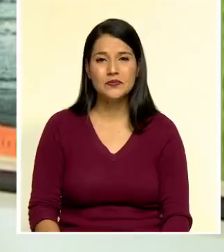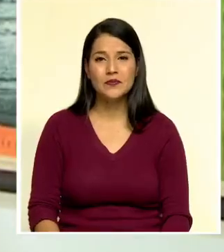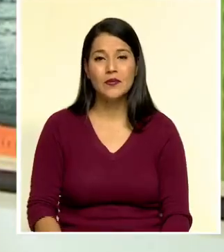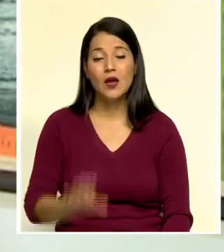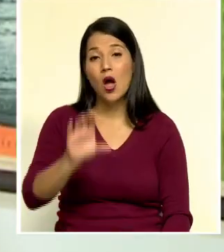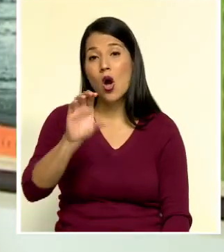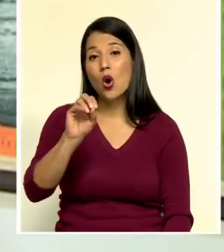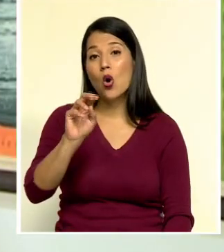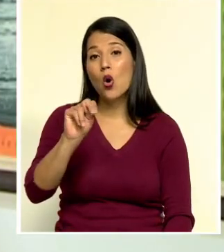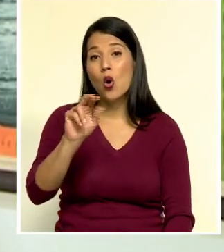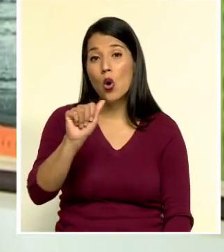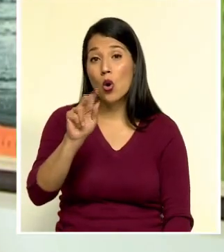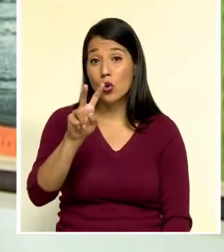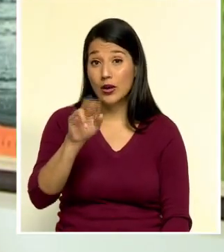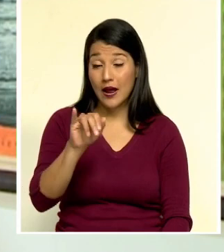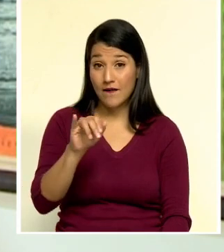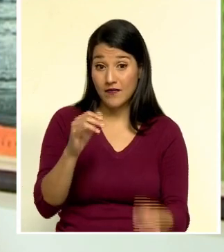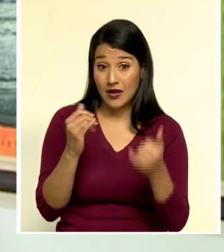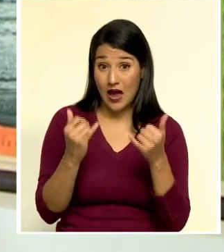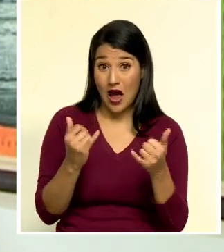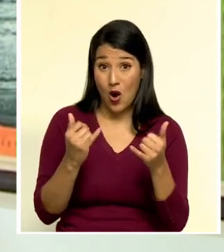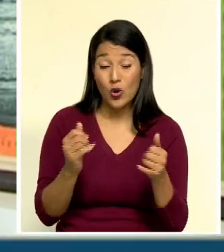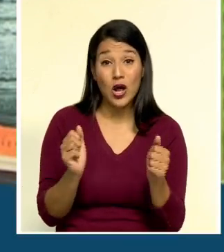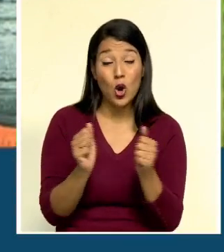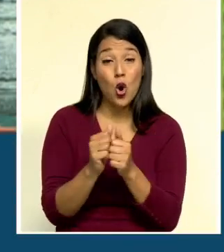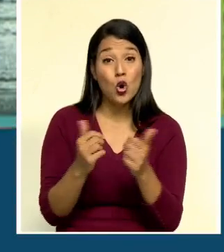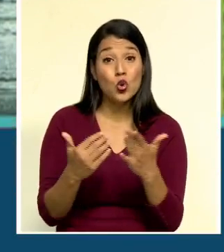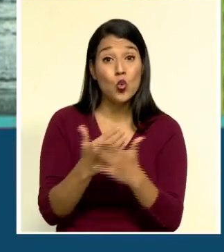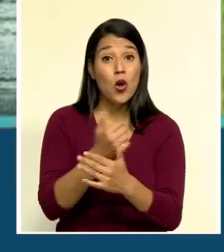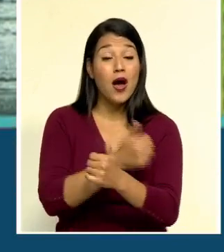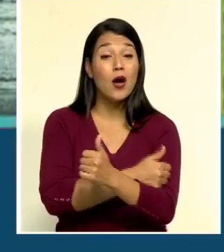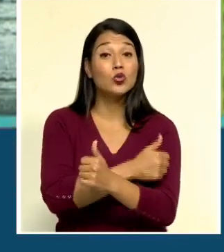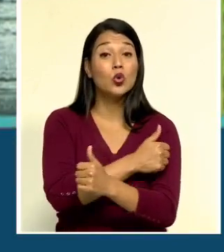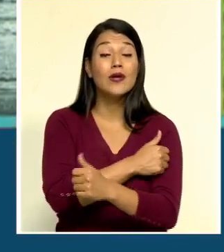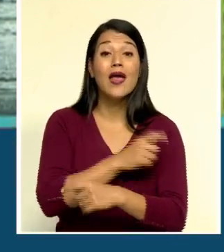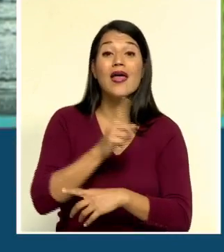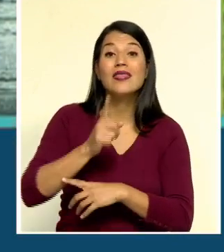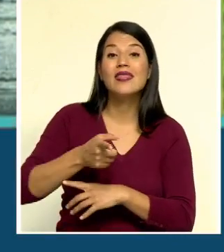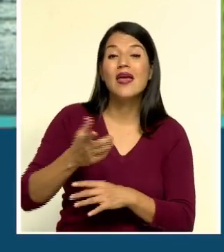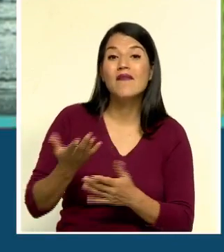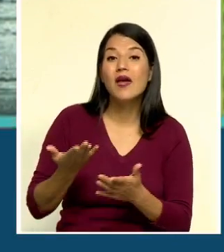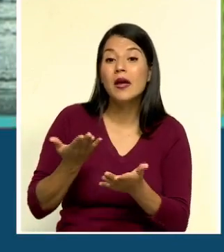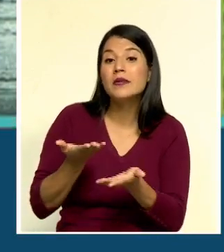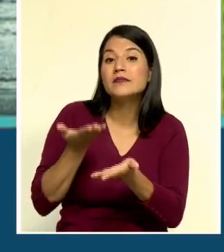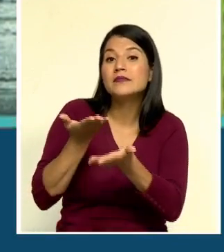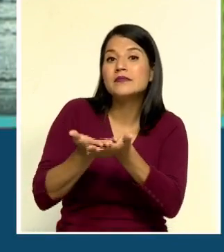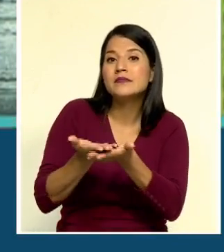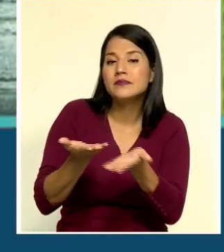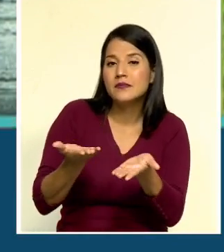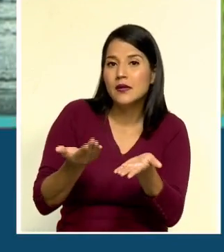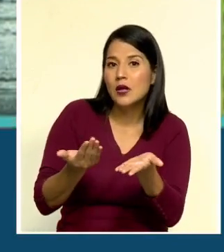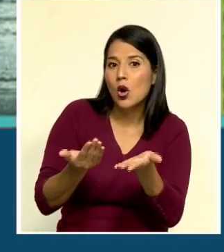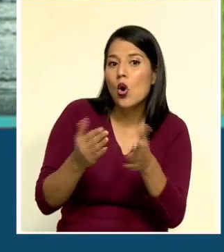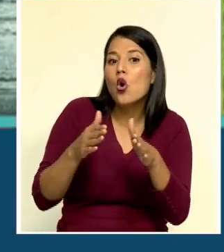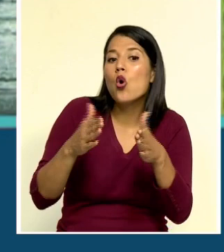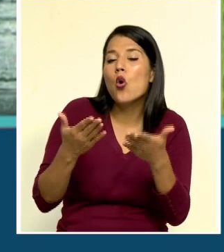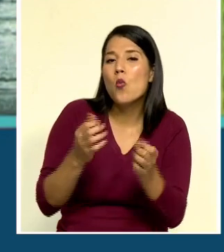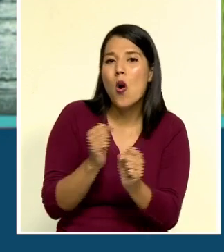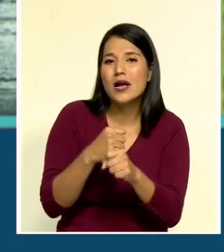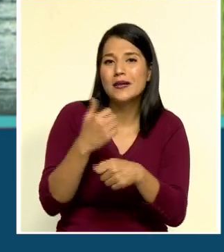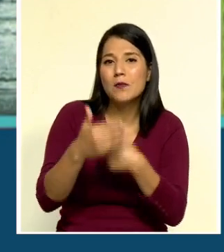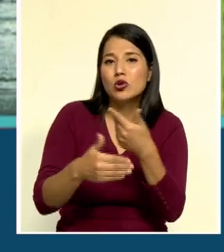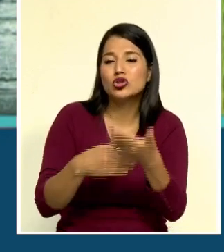CONAVI en estos días, con las nuevas autoridades, tendrá que plantear la nueva generación de los carteles de conservación